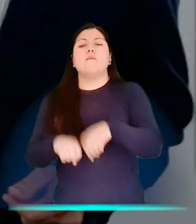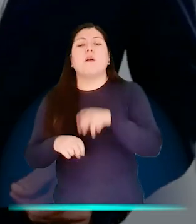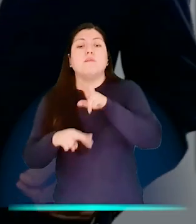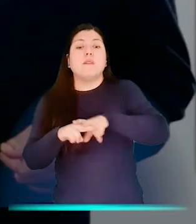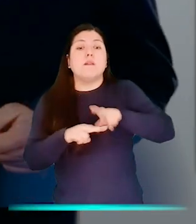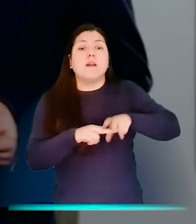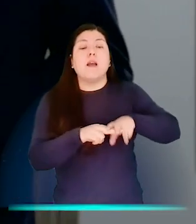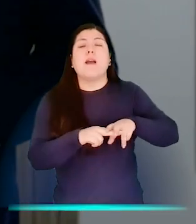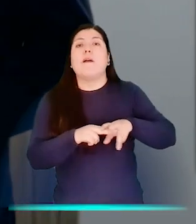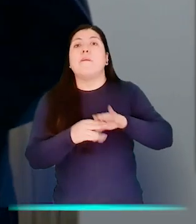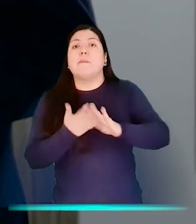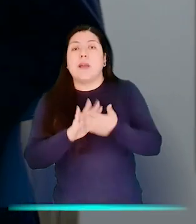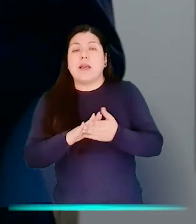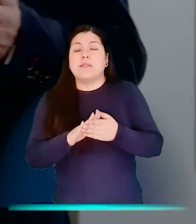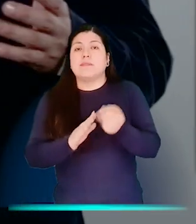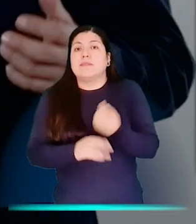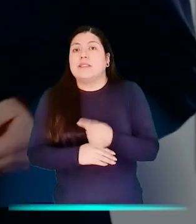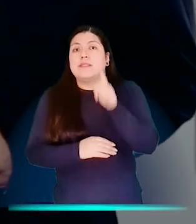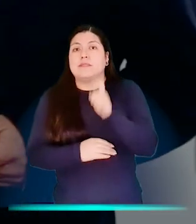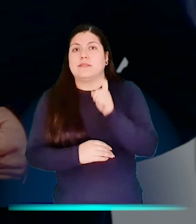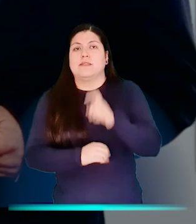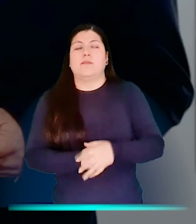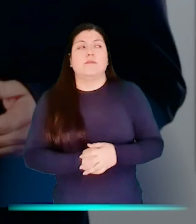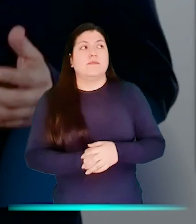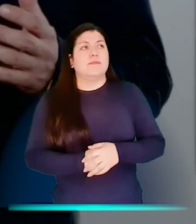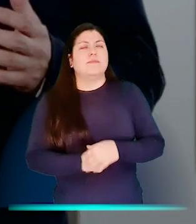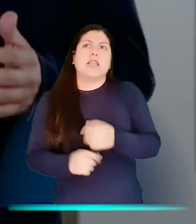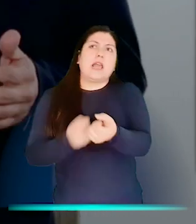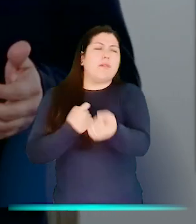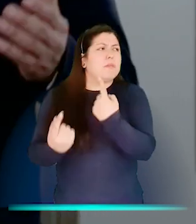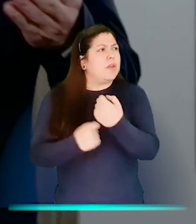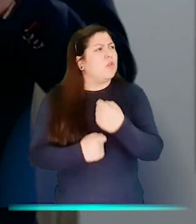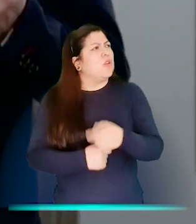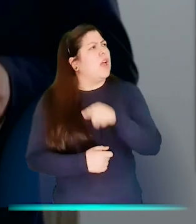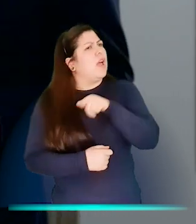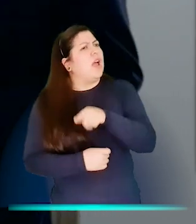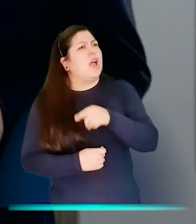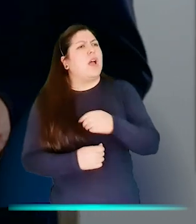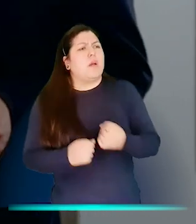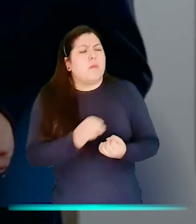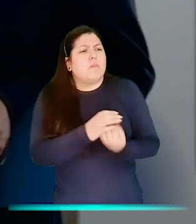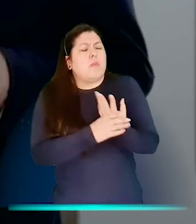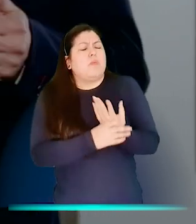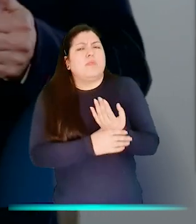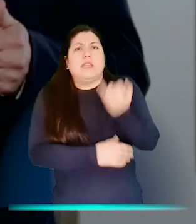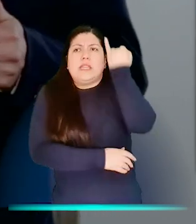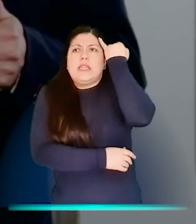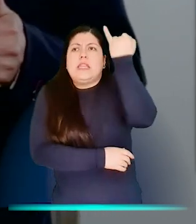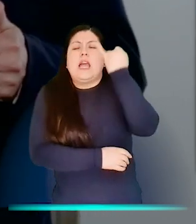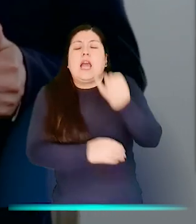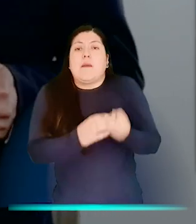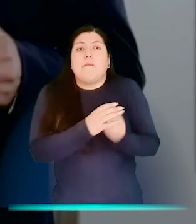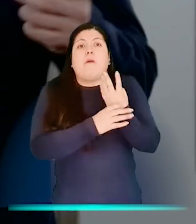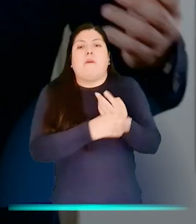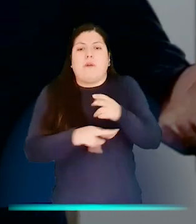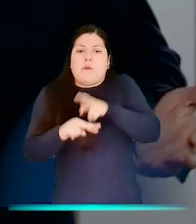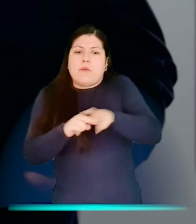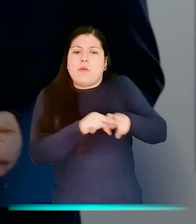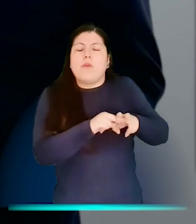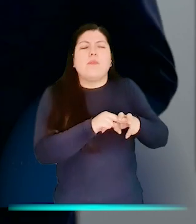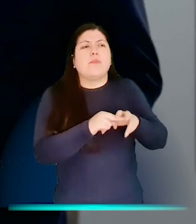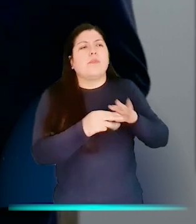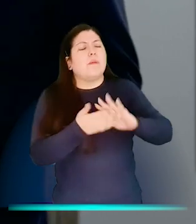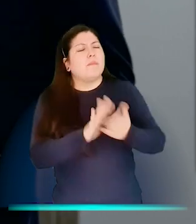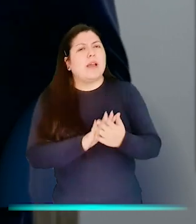de la República para crear estas 16 curules de paz. Y precisamente, doctor Leiva, llega esta pregunta: ¿cómo surge